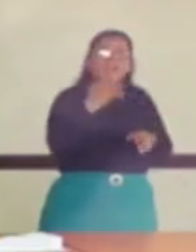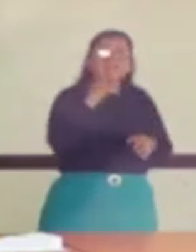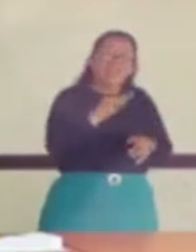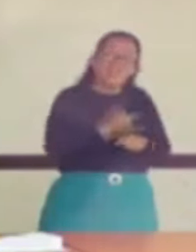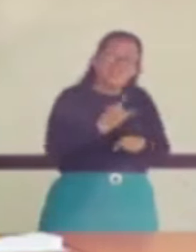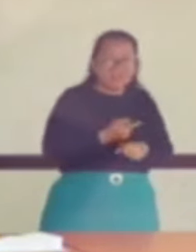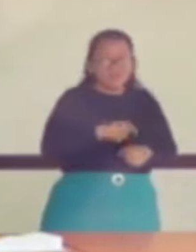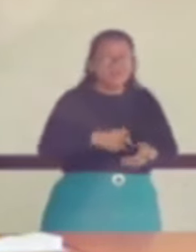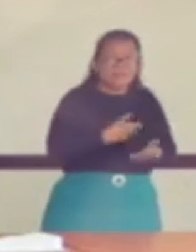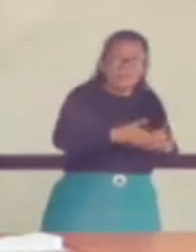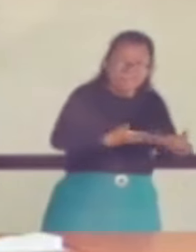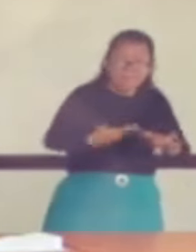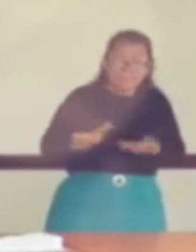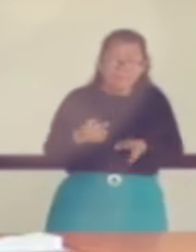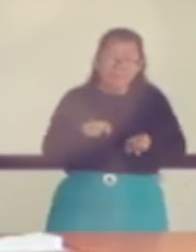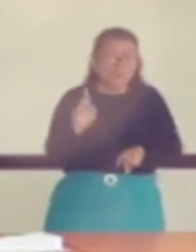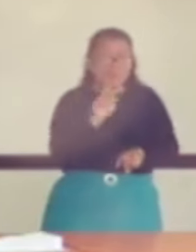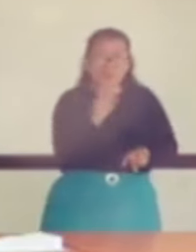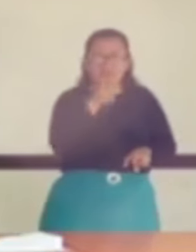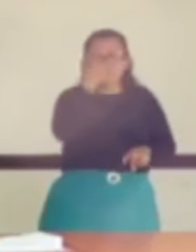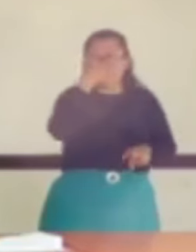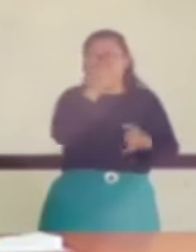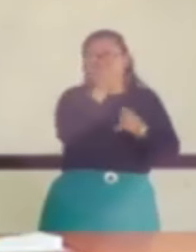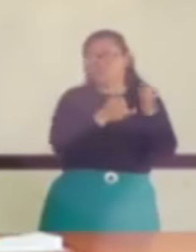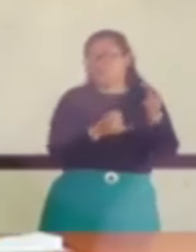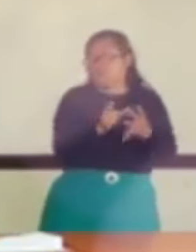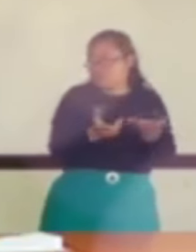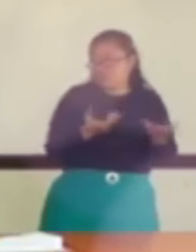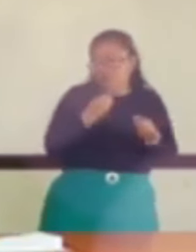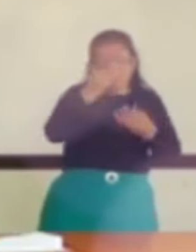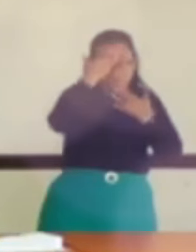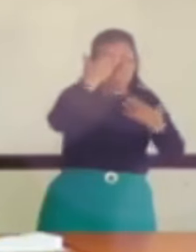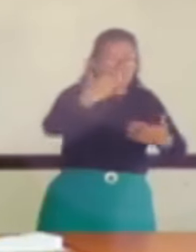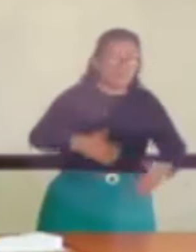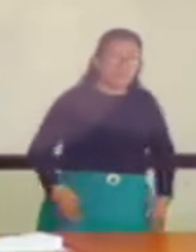y no por actos de corrupción como el que se acaban de evidenciar. Muchas gracias.